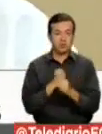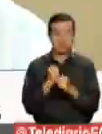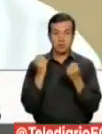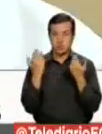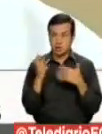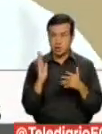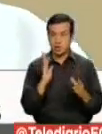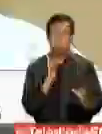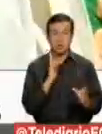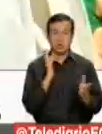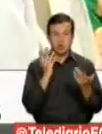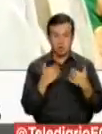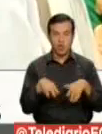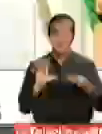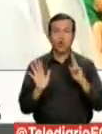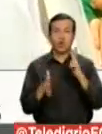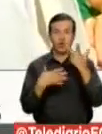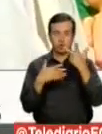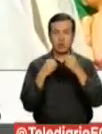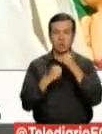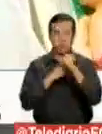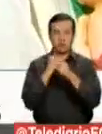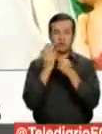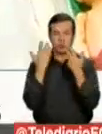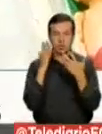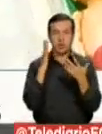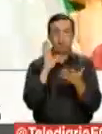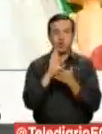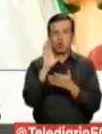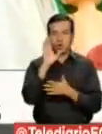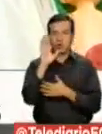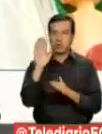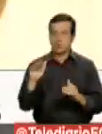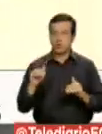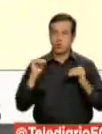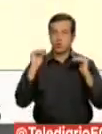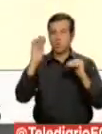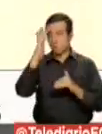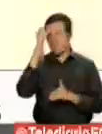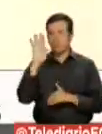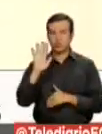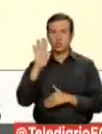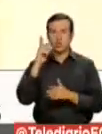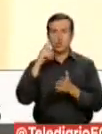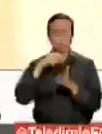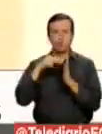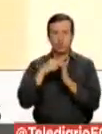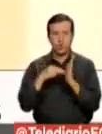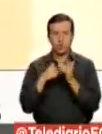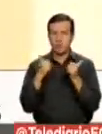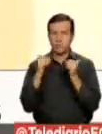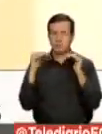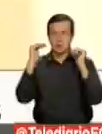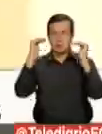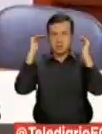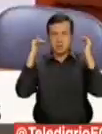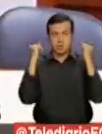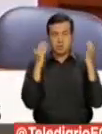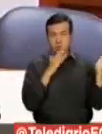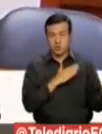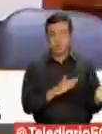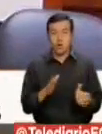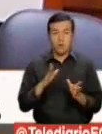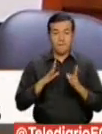edad ya ha culminado el octavo año en su colegio, en el que fue ascendida de curso por sus altas calificaciones. Ahora, durante